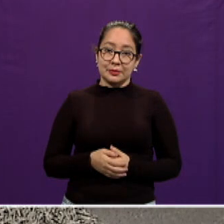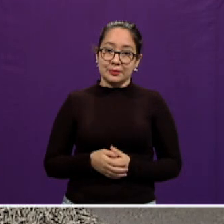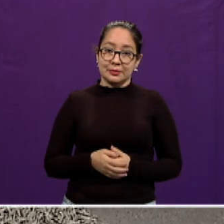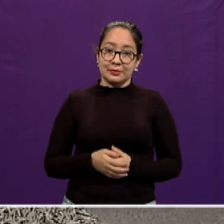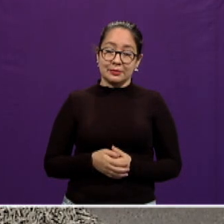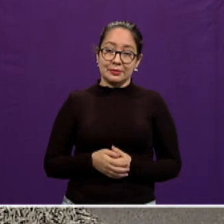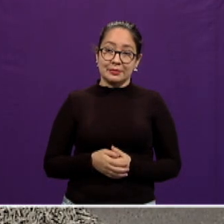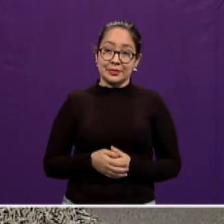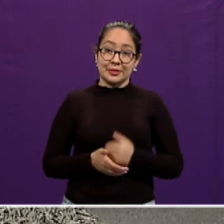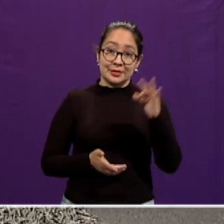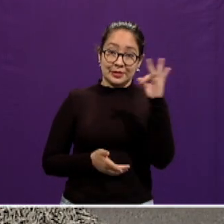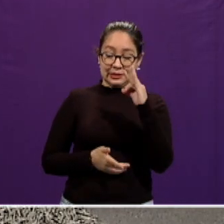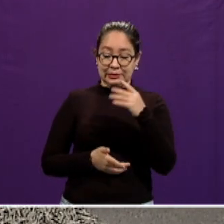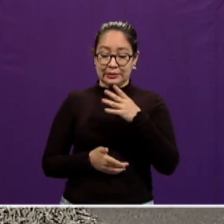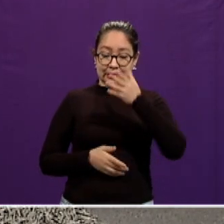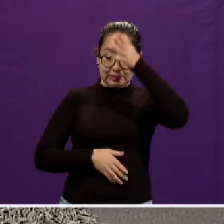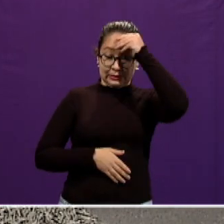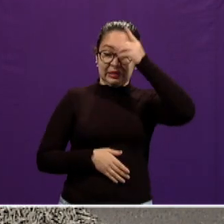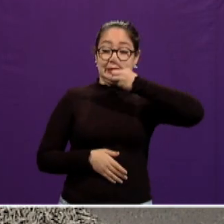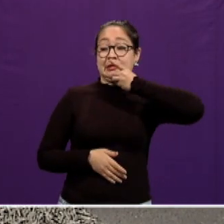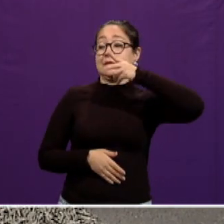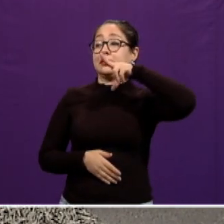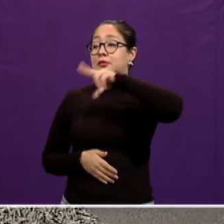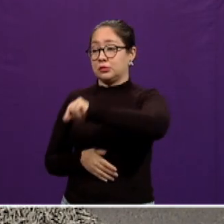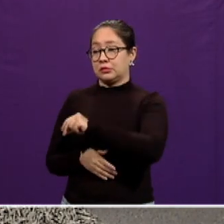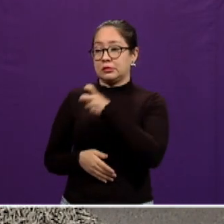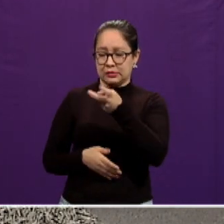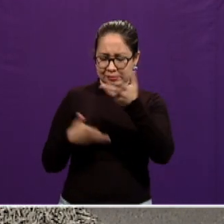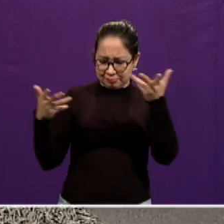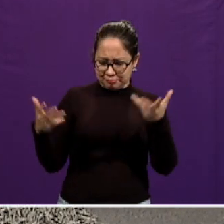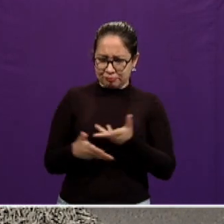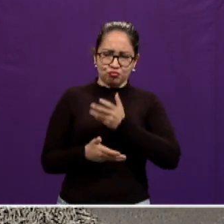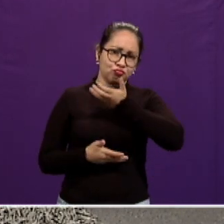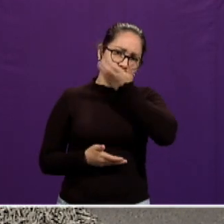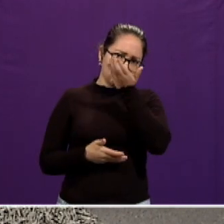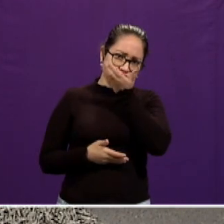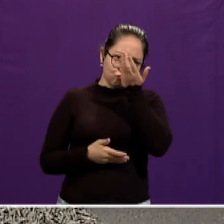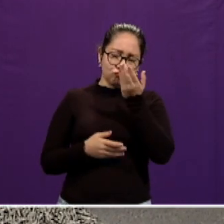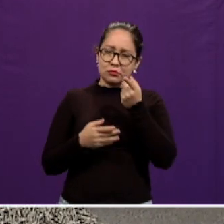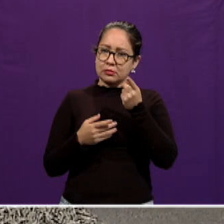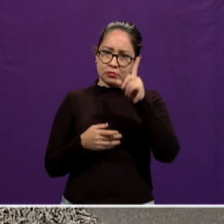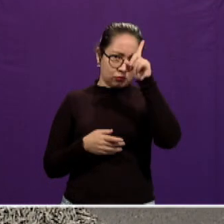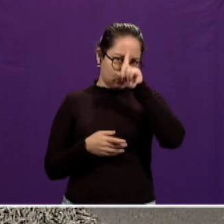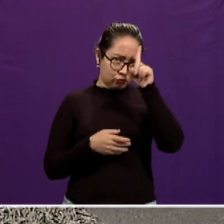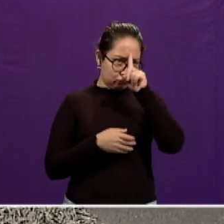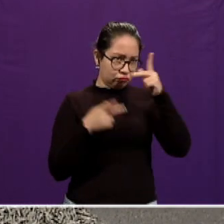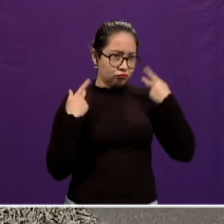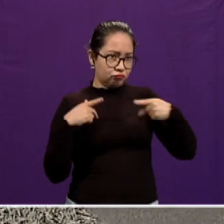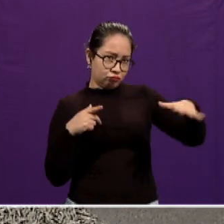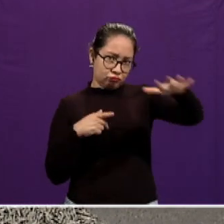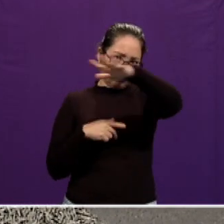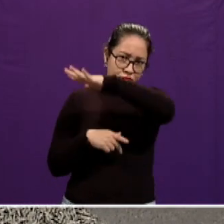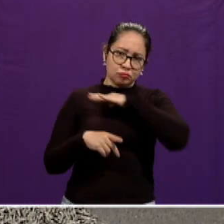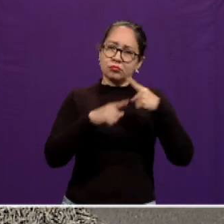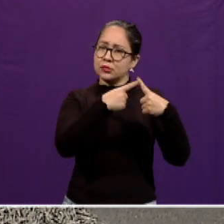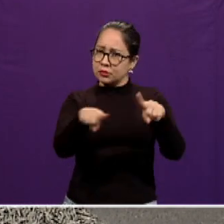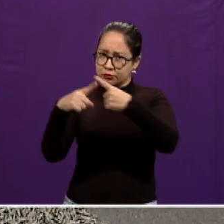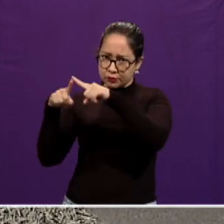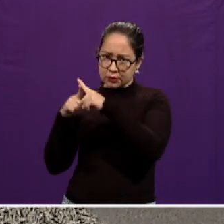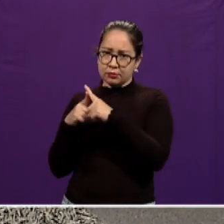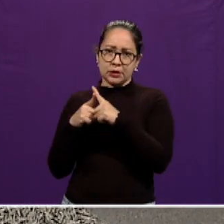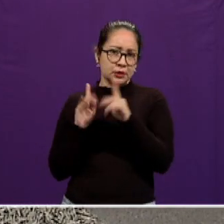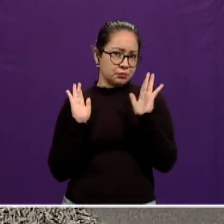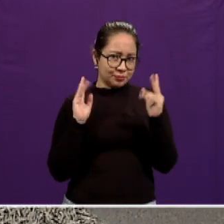el hecho de poderlo hacer, pues es recomendable para cualquier persona, desde cualquier punto en donde nos estén viendo aquí